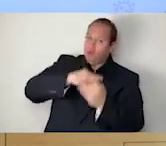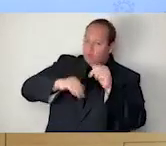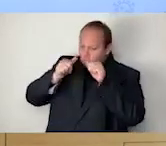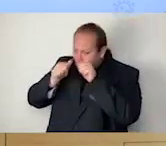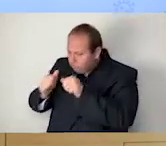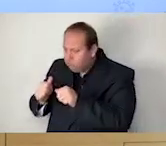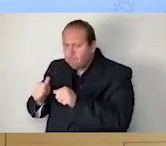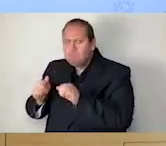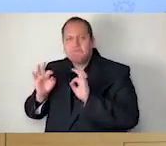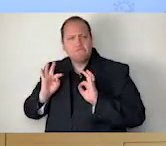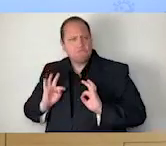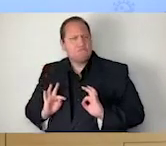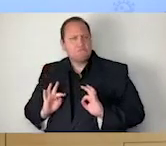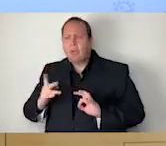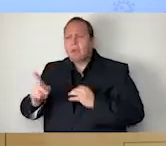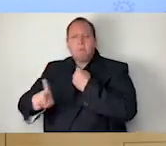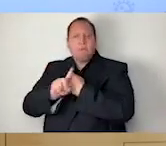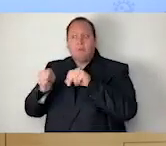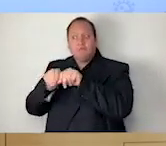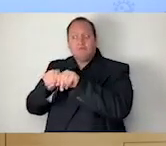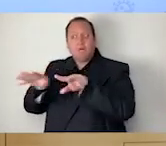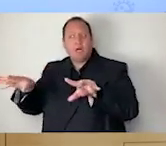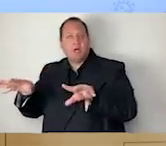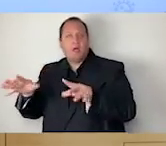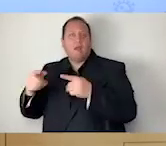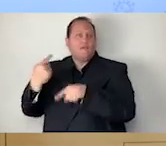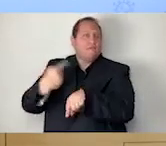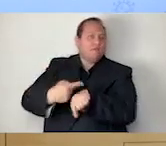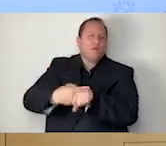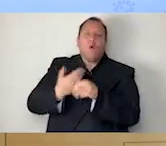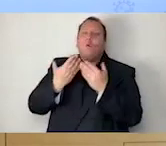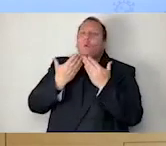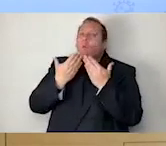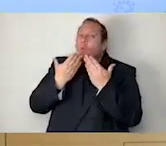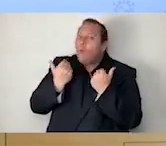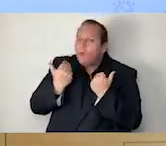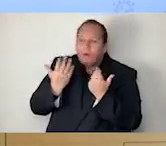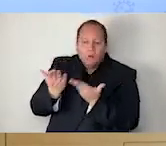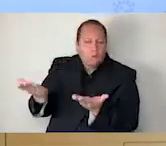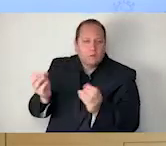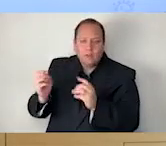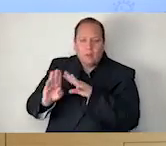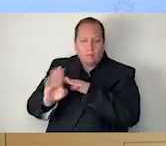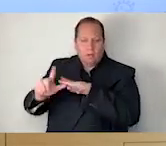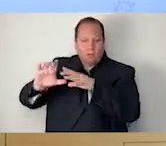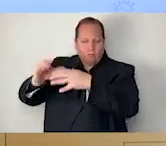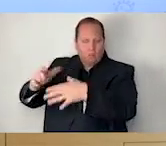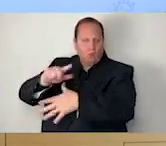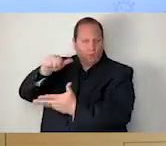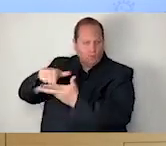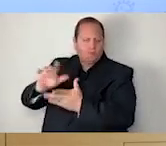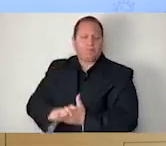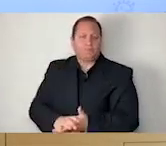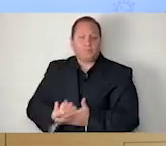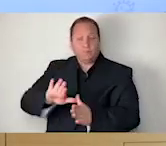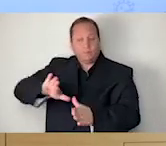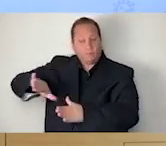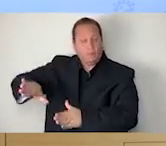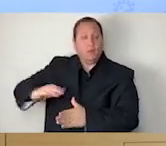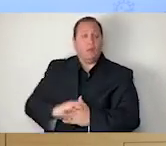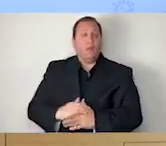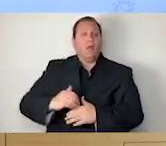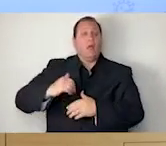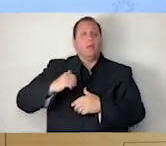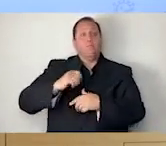tranquilo no tenemos problemas de brotes en el centro integrador de migrantes por otro lado